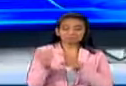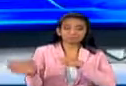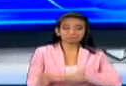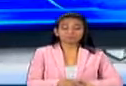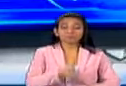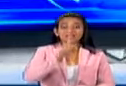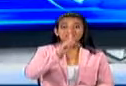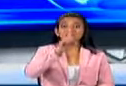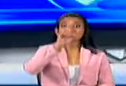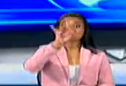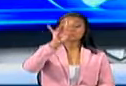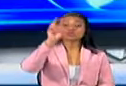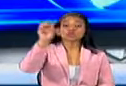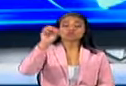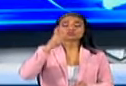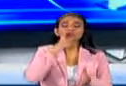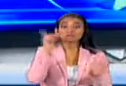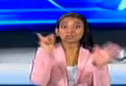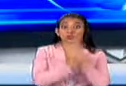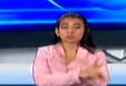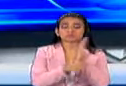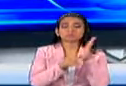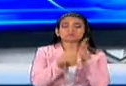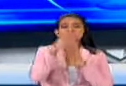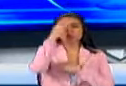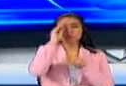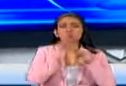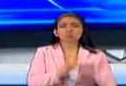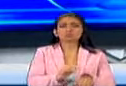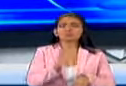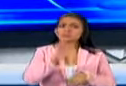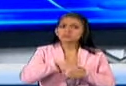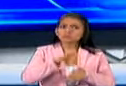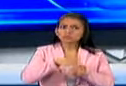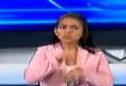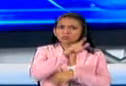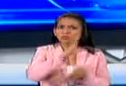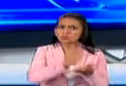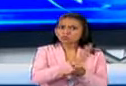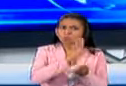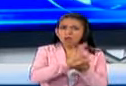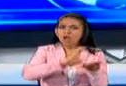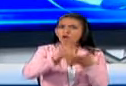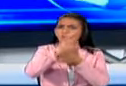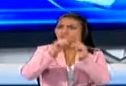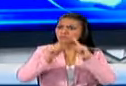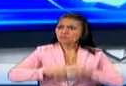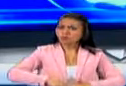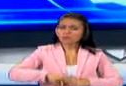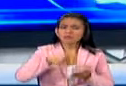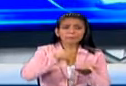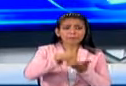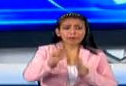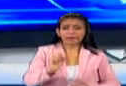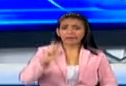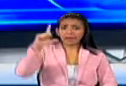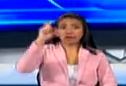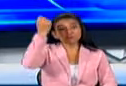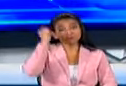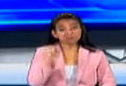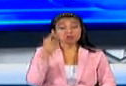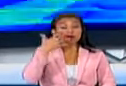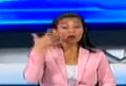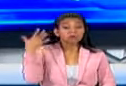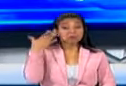Alrededor de 128 denuncias ha recibido el Ministerio de Educación por supuestos cobros indebidos en establecimientos educativos privados de la Sierra y el